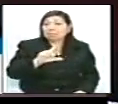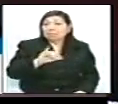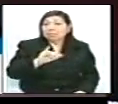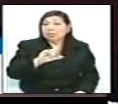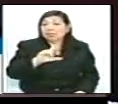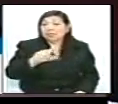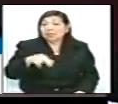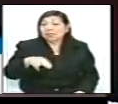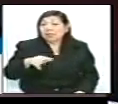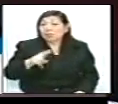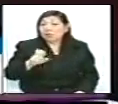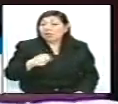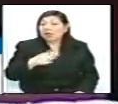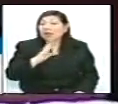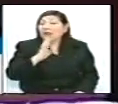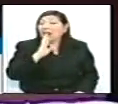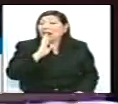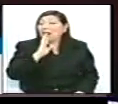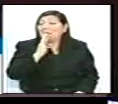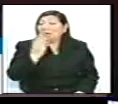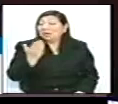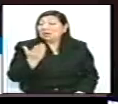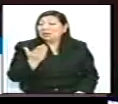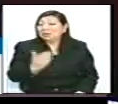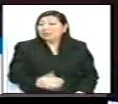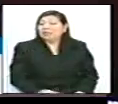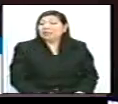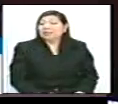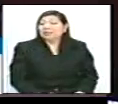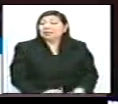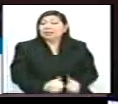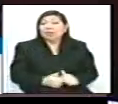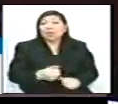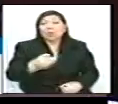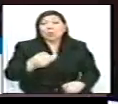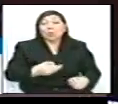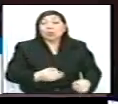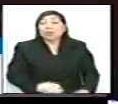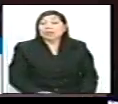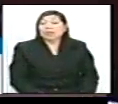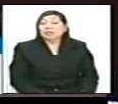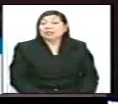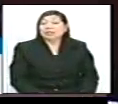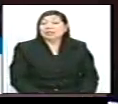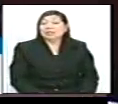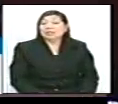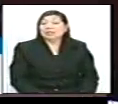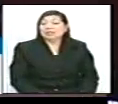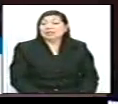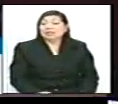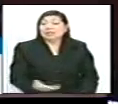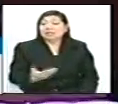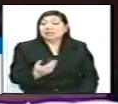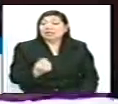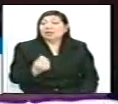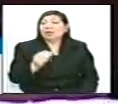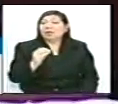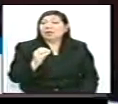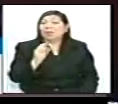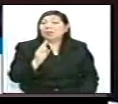llenaba la boca de plantear la reforma judicial habiendo recibido dinero de